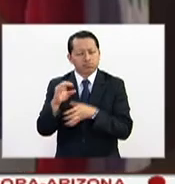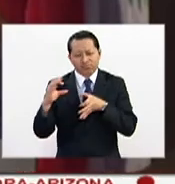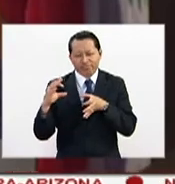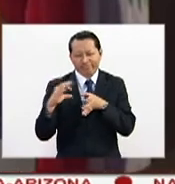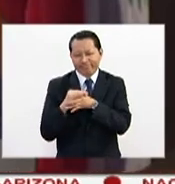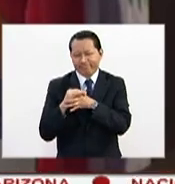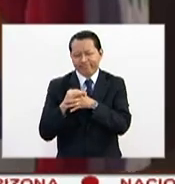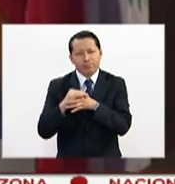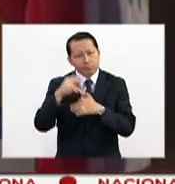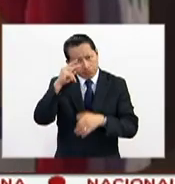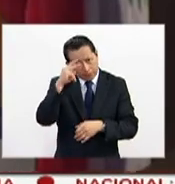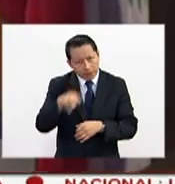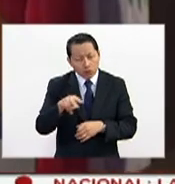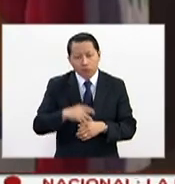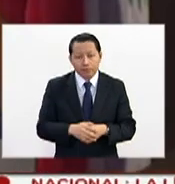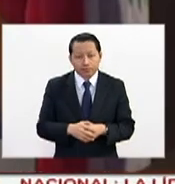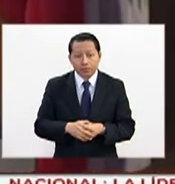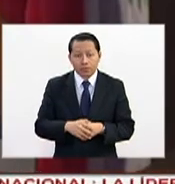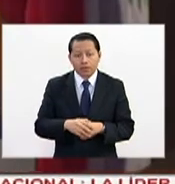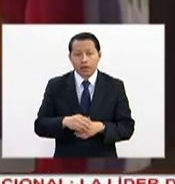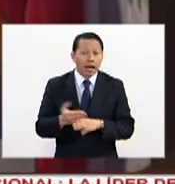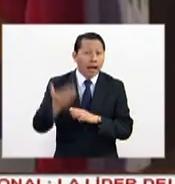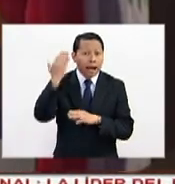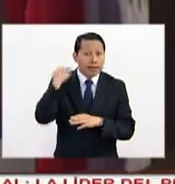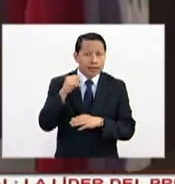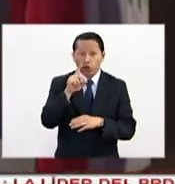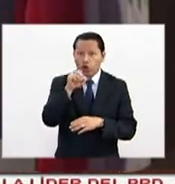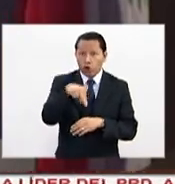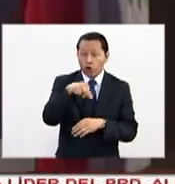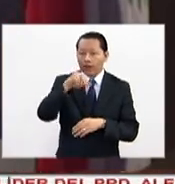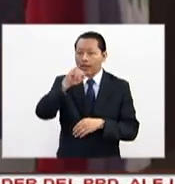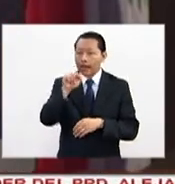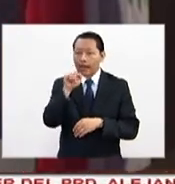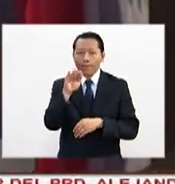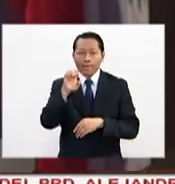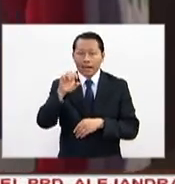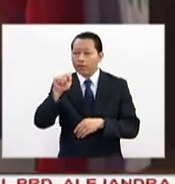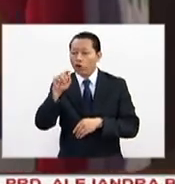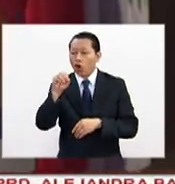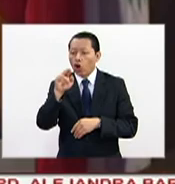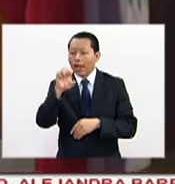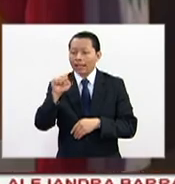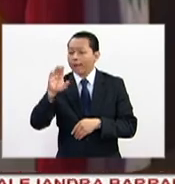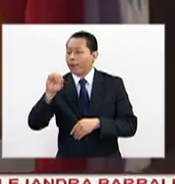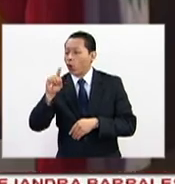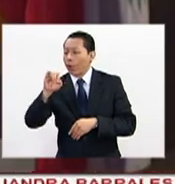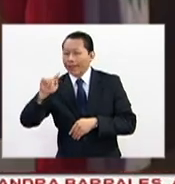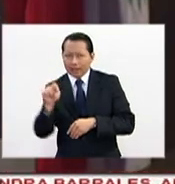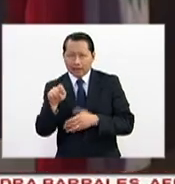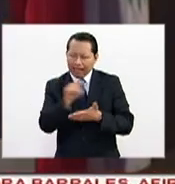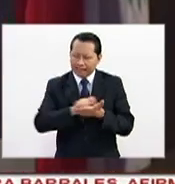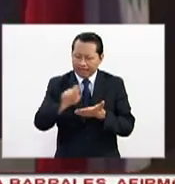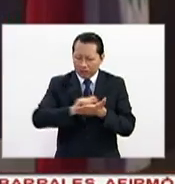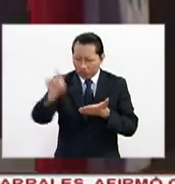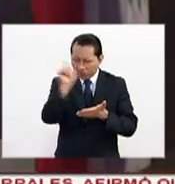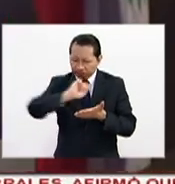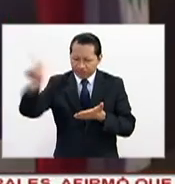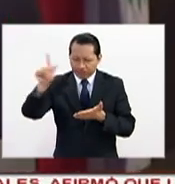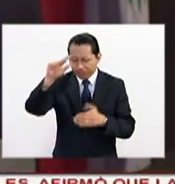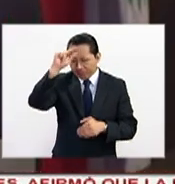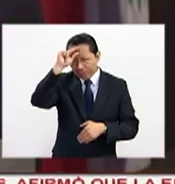México. Don Jaime Torres Bodet, uno de nuestros grandes escritores, intelectuales